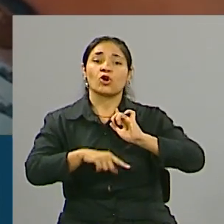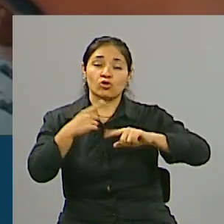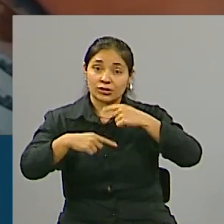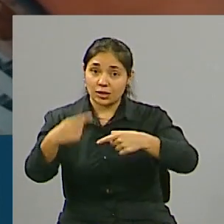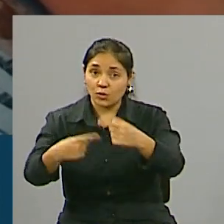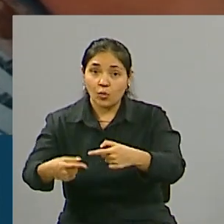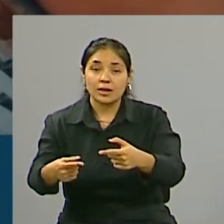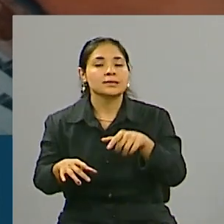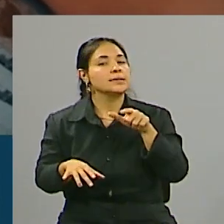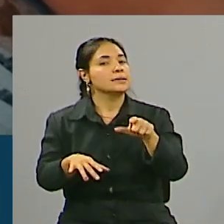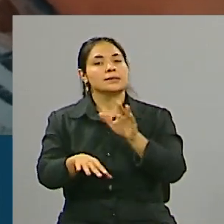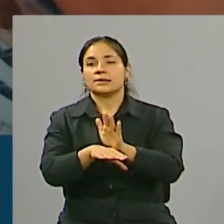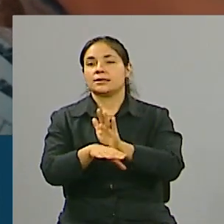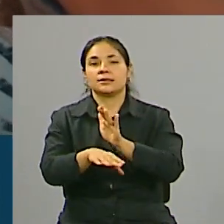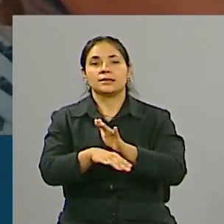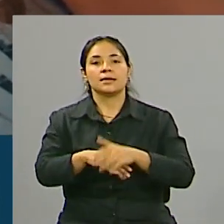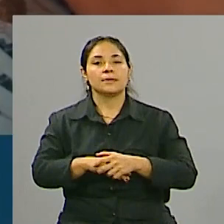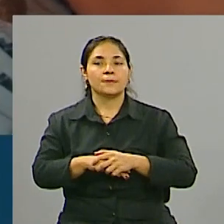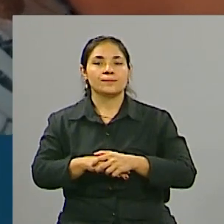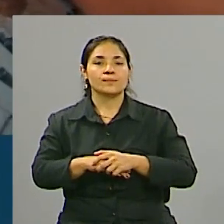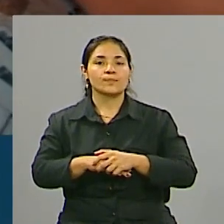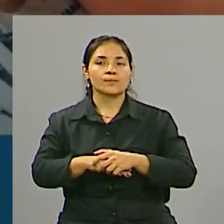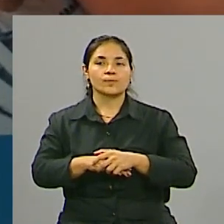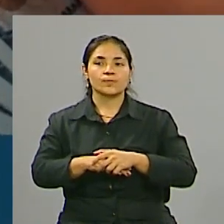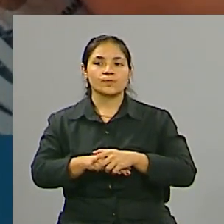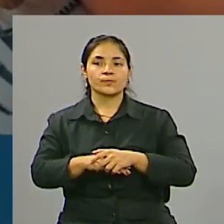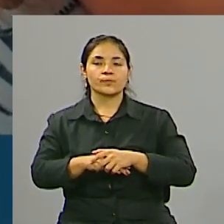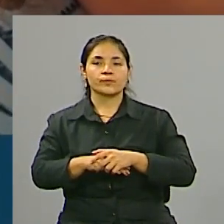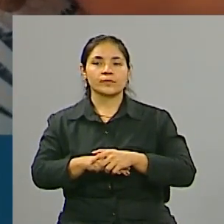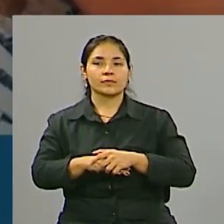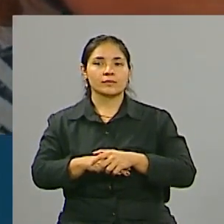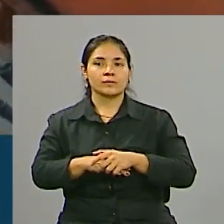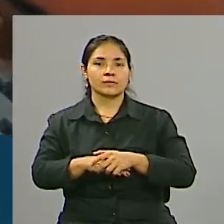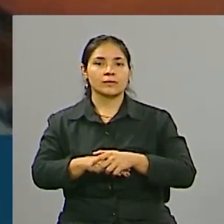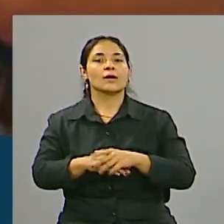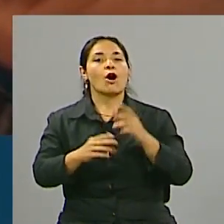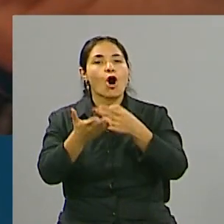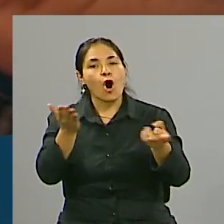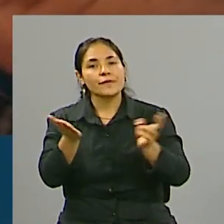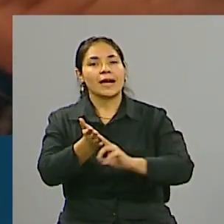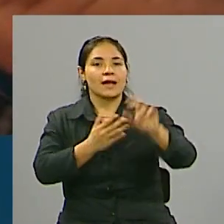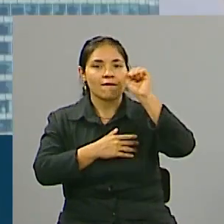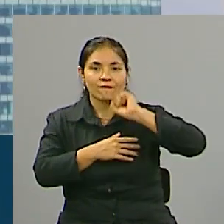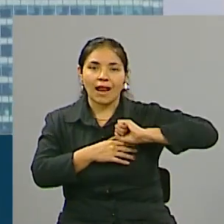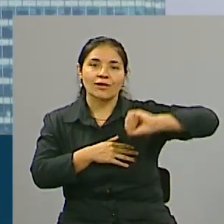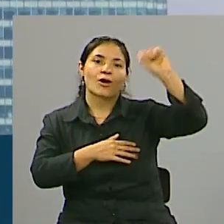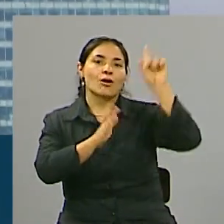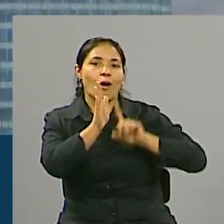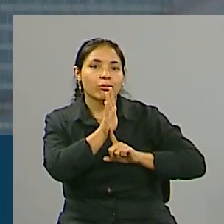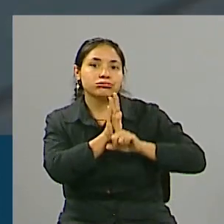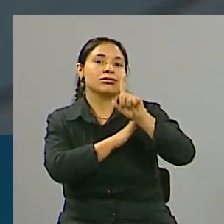decía, posiblemente haría volver a tener un proceso inflacionario, pero ahora en dólares, ¿no? Lo